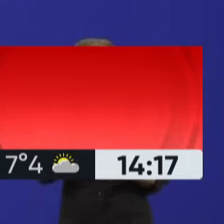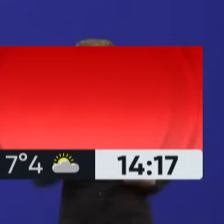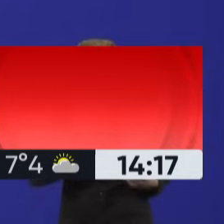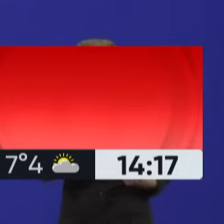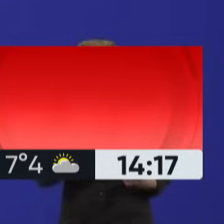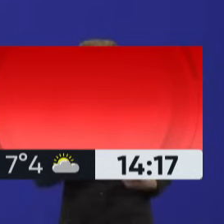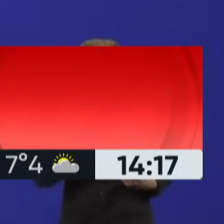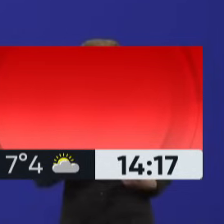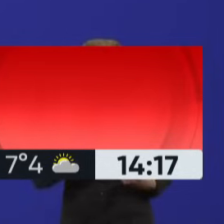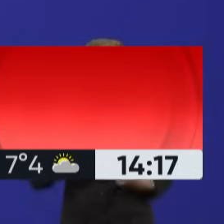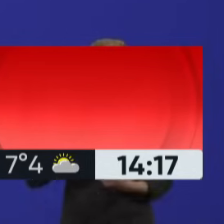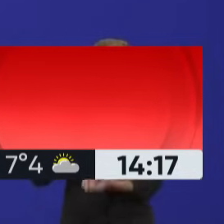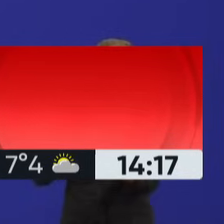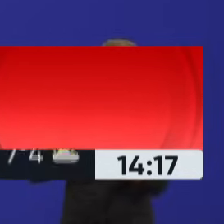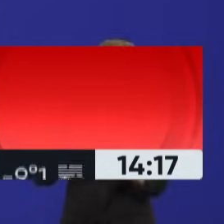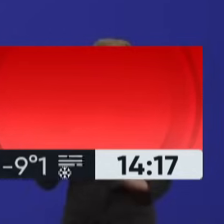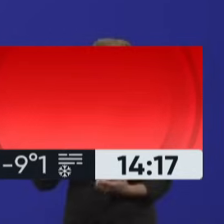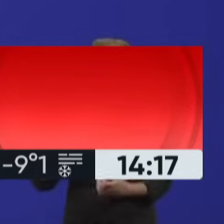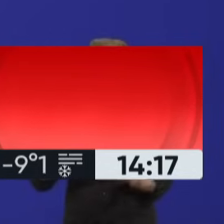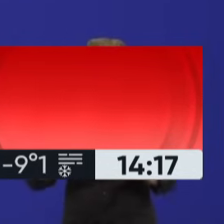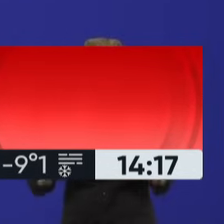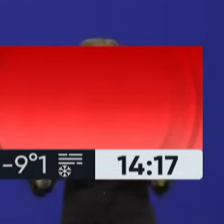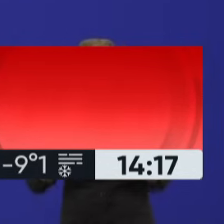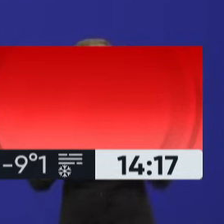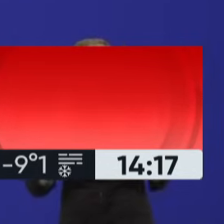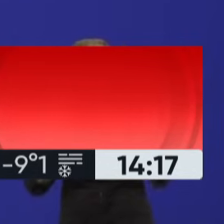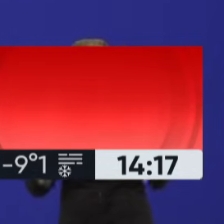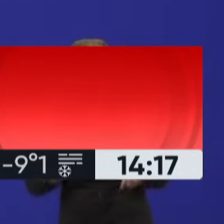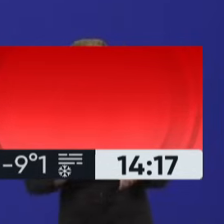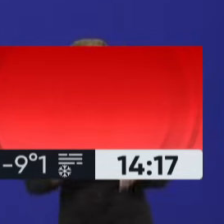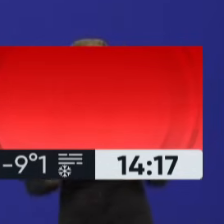La realidad es que los procesos de cambio, cuando uno estudia,